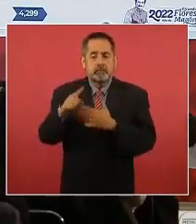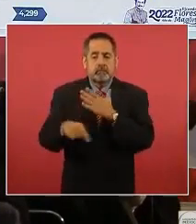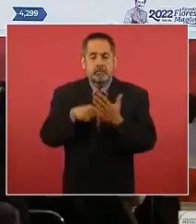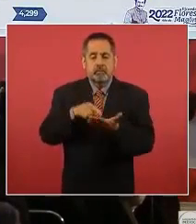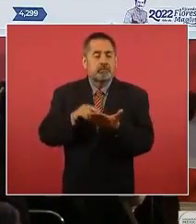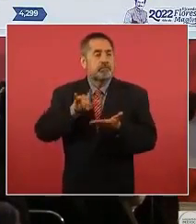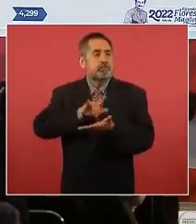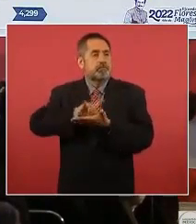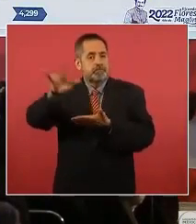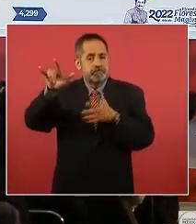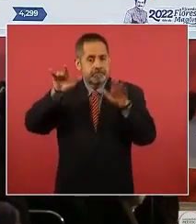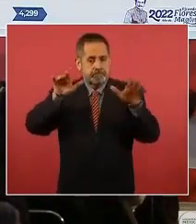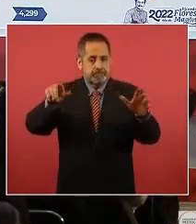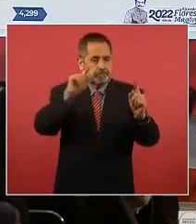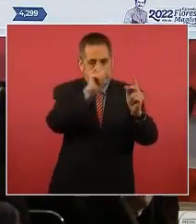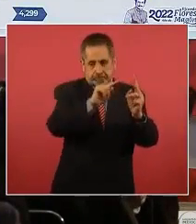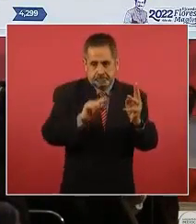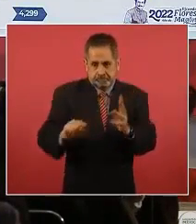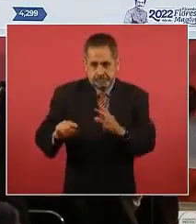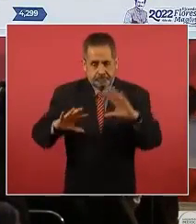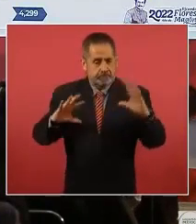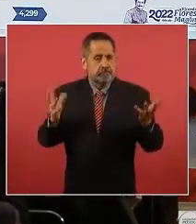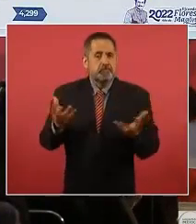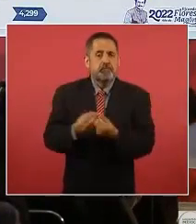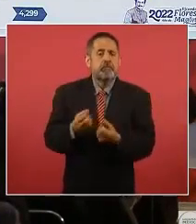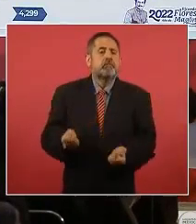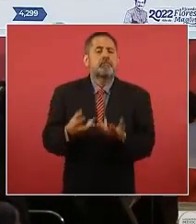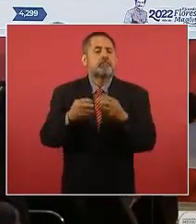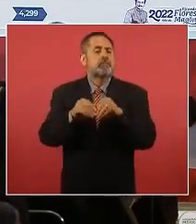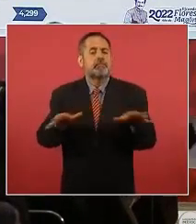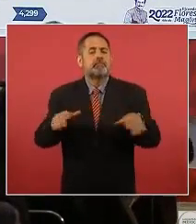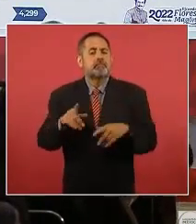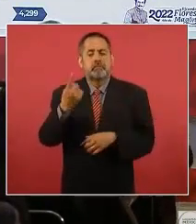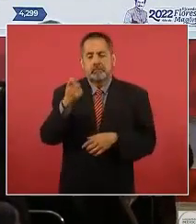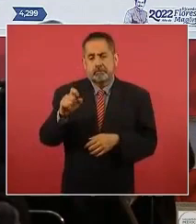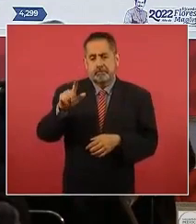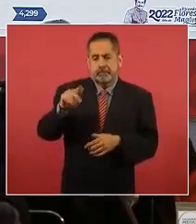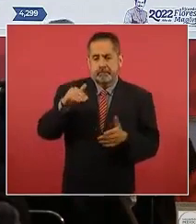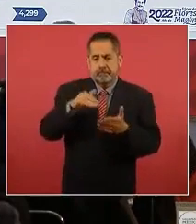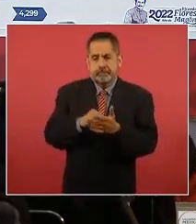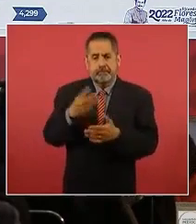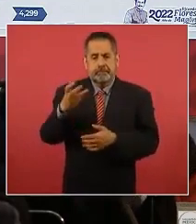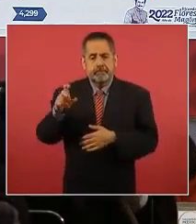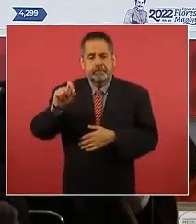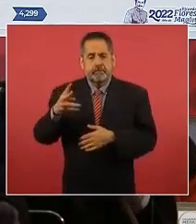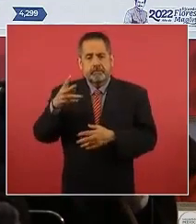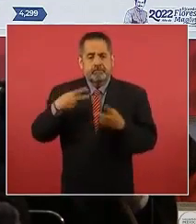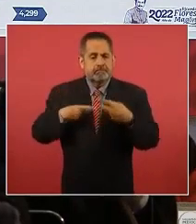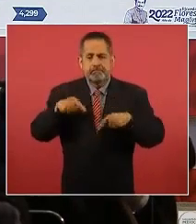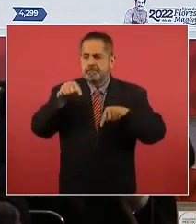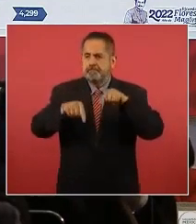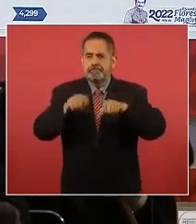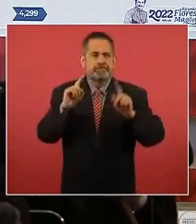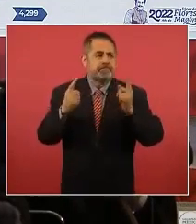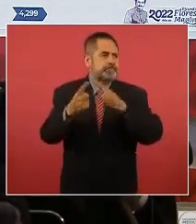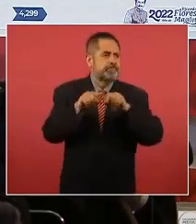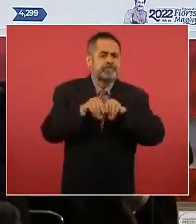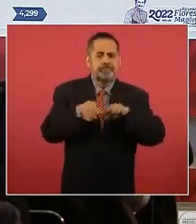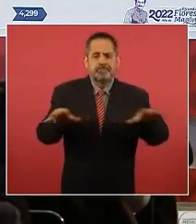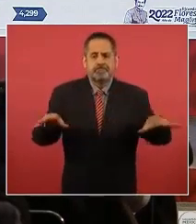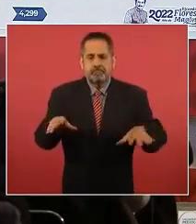para hacer un total del personal desplegado de 170 mil 324 como ya mencioné